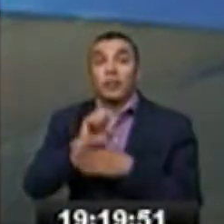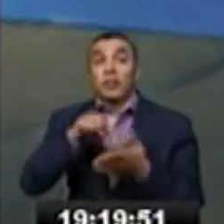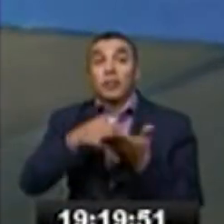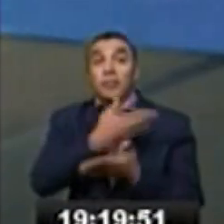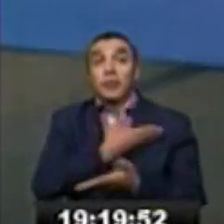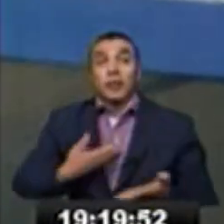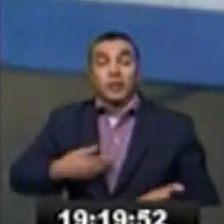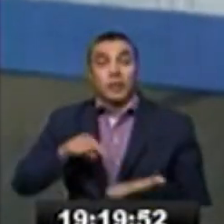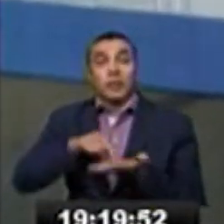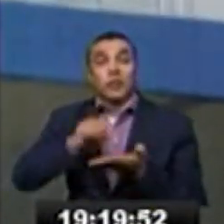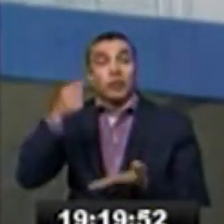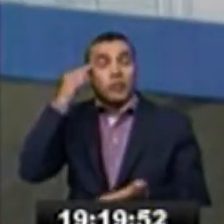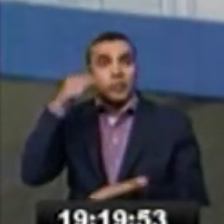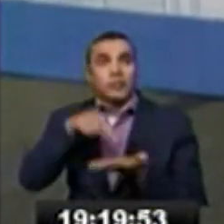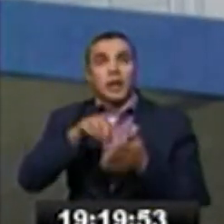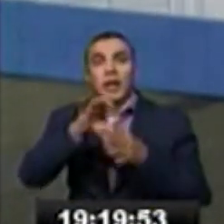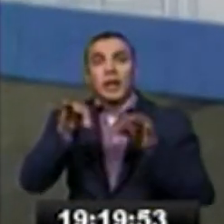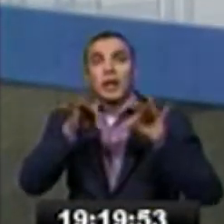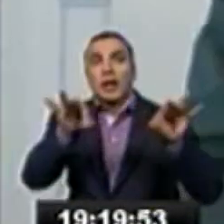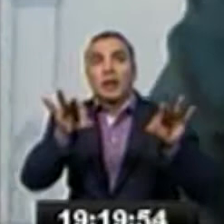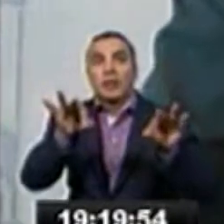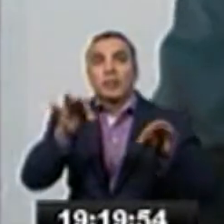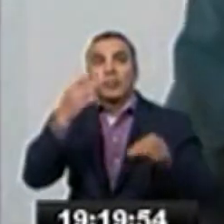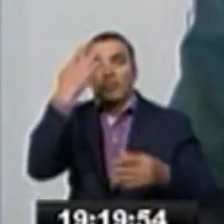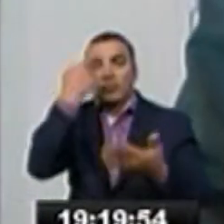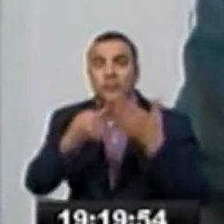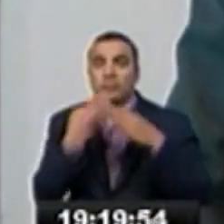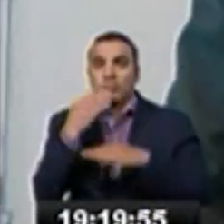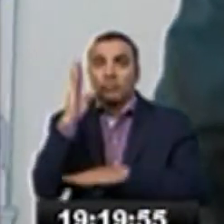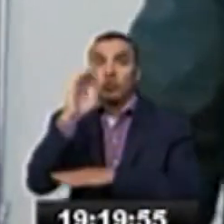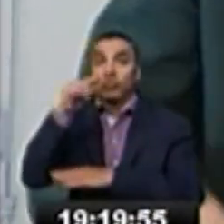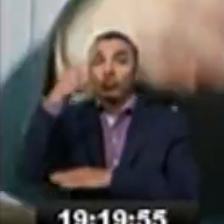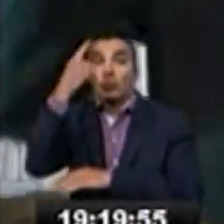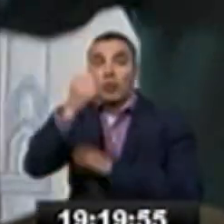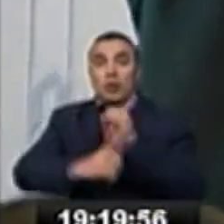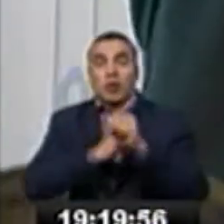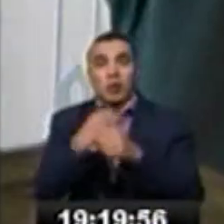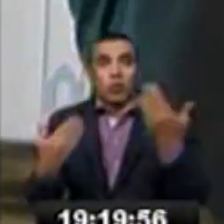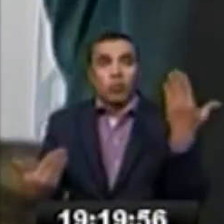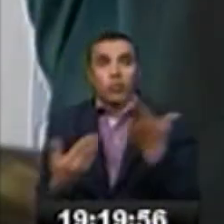entregó regalos a los asistentes con el compromiso de verse el próximo año en la nueva